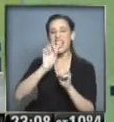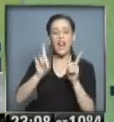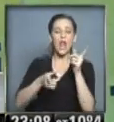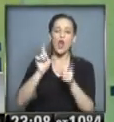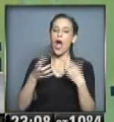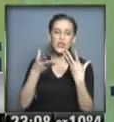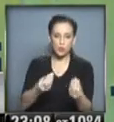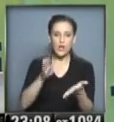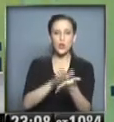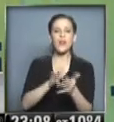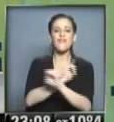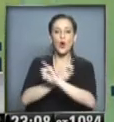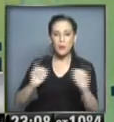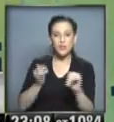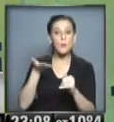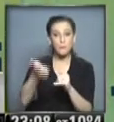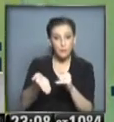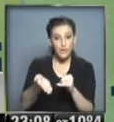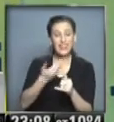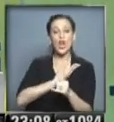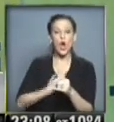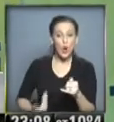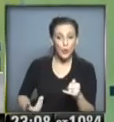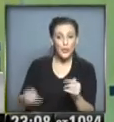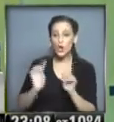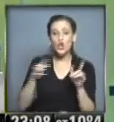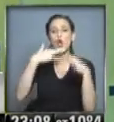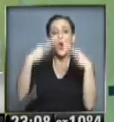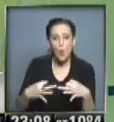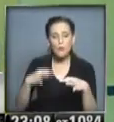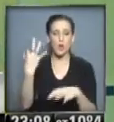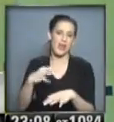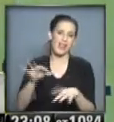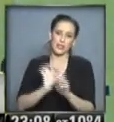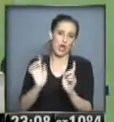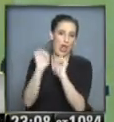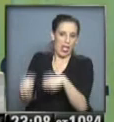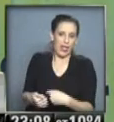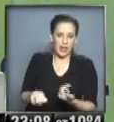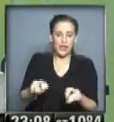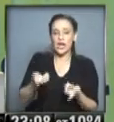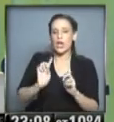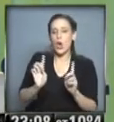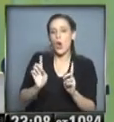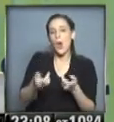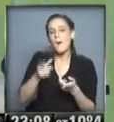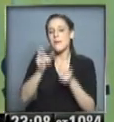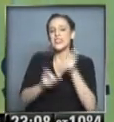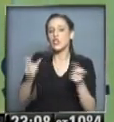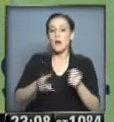remite la información solicitada mientras el gobierno incumple sus obligaciones internacionales y ha impedido que las víctimas